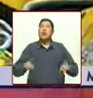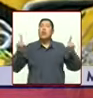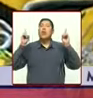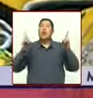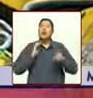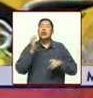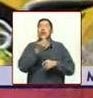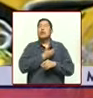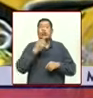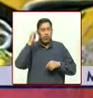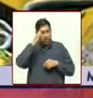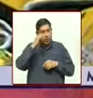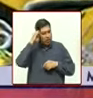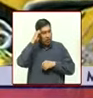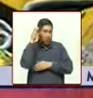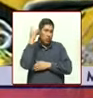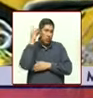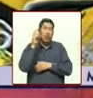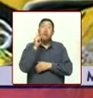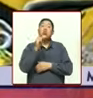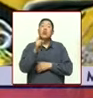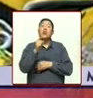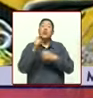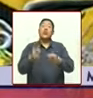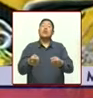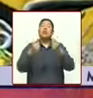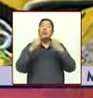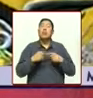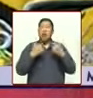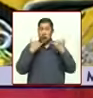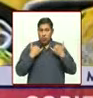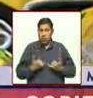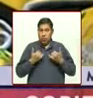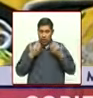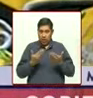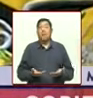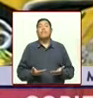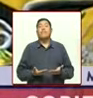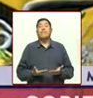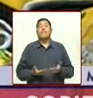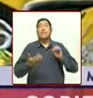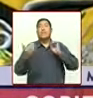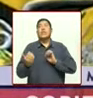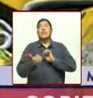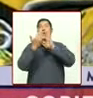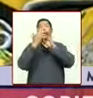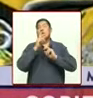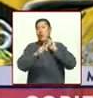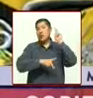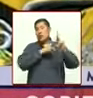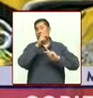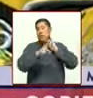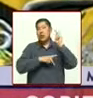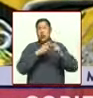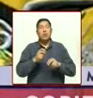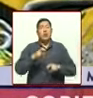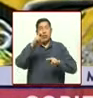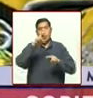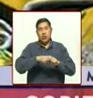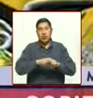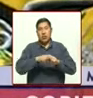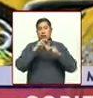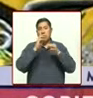en nuestro estado plurinacional, usted hubiese estado hoy aquí de cara al pueblo, sentado